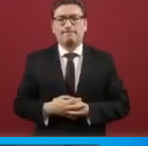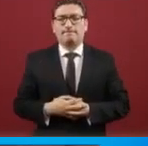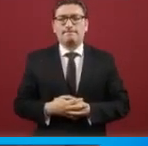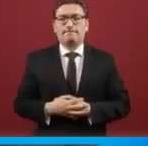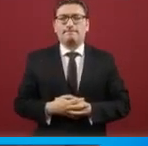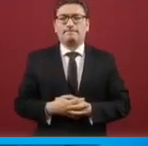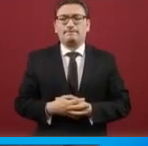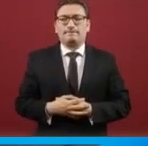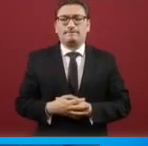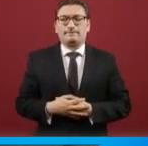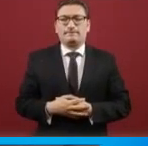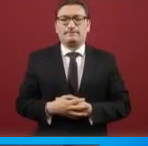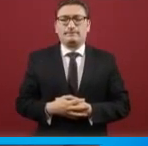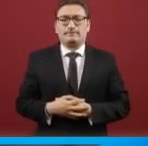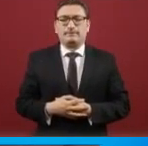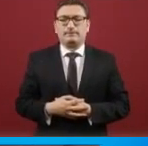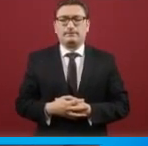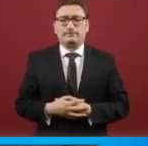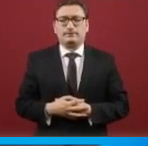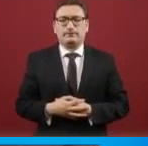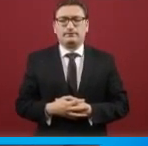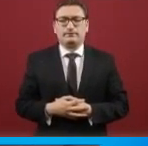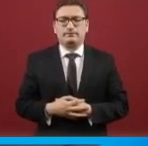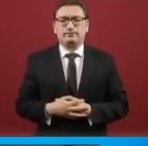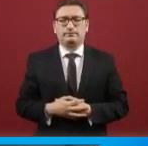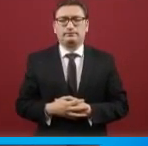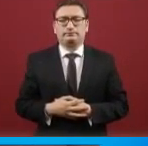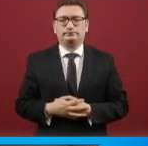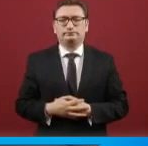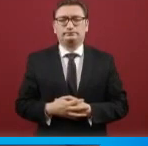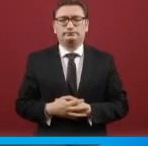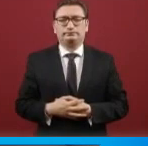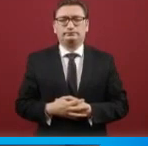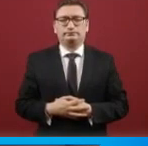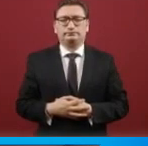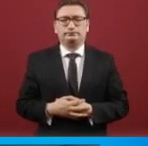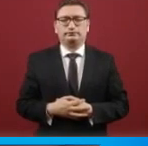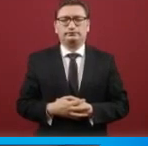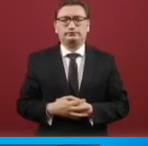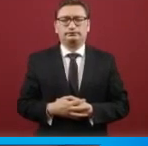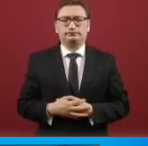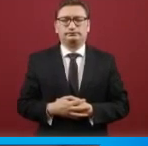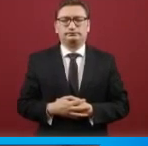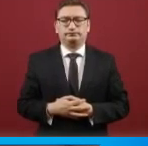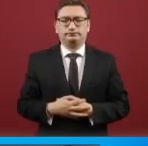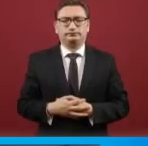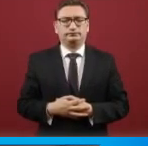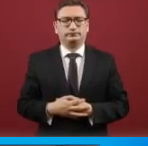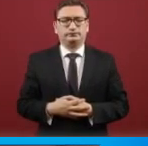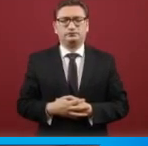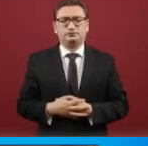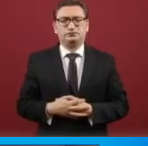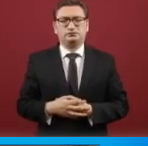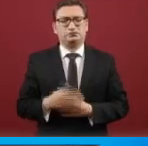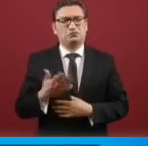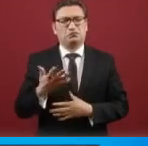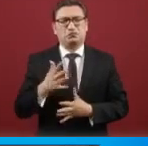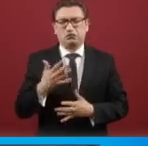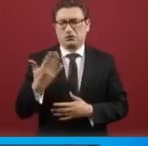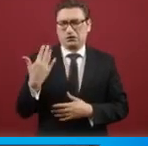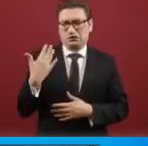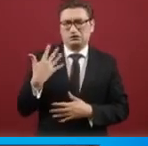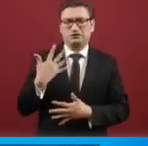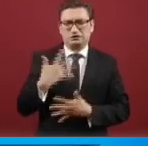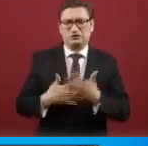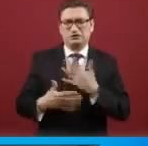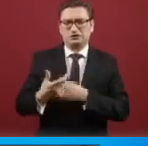la producción petrolera. De más de 100 contratos, solo se han extraído 4.000 barriles diarios. Y estos son de pozos que ya estaban en producción por